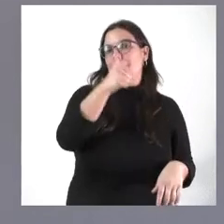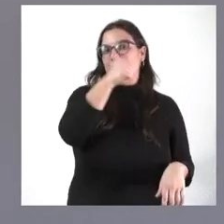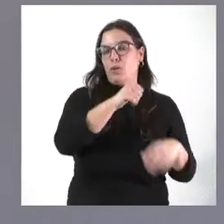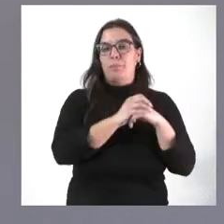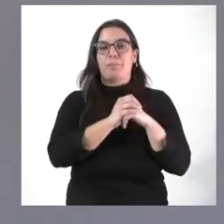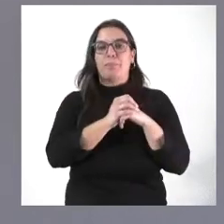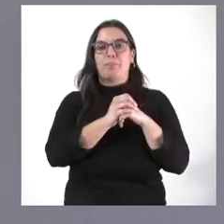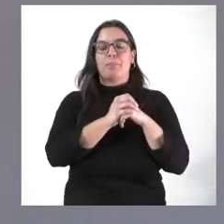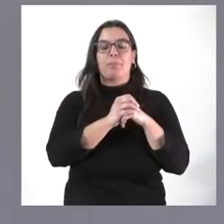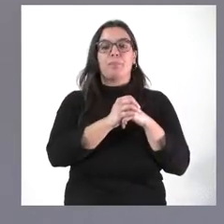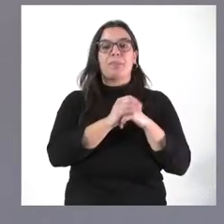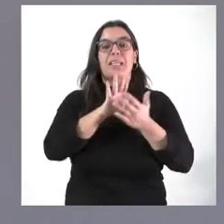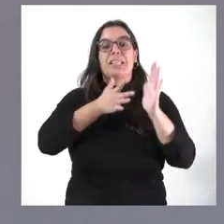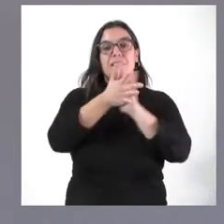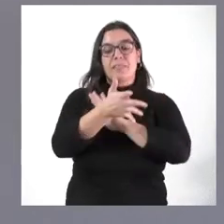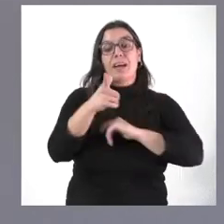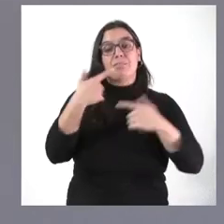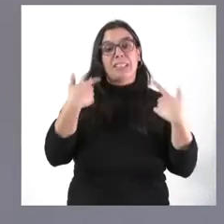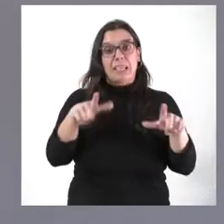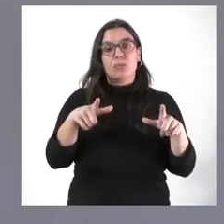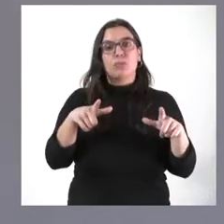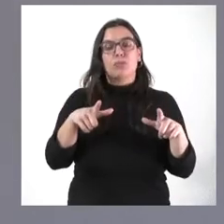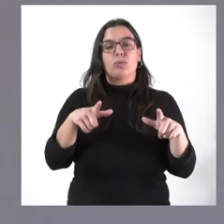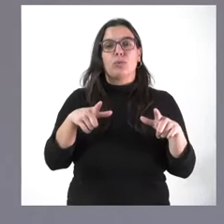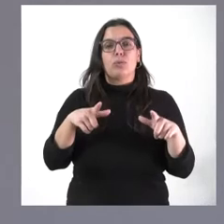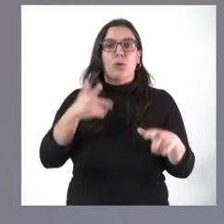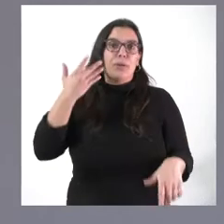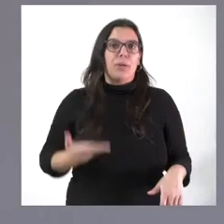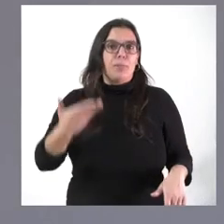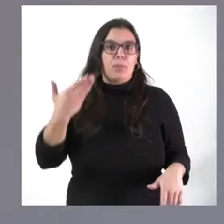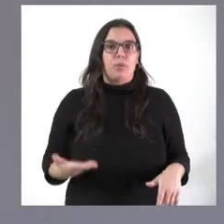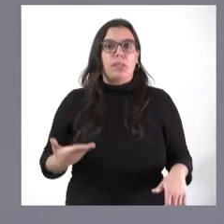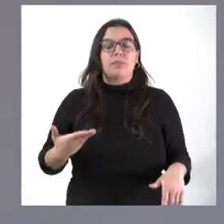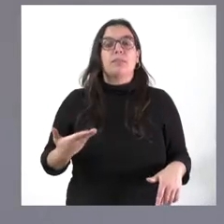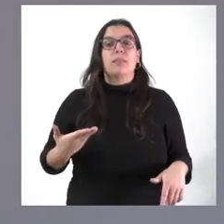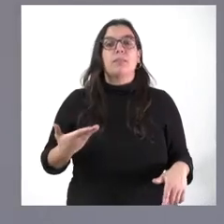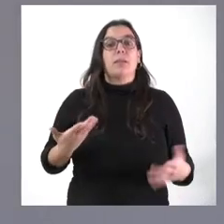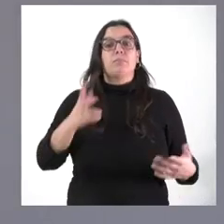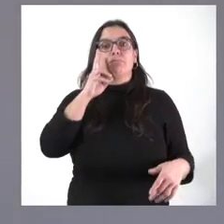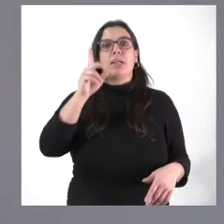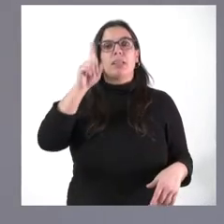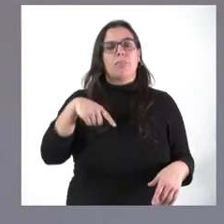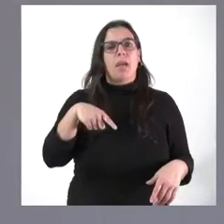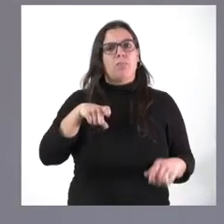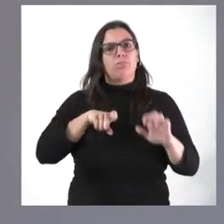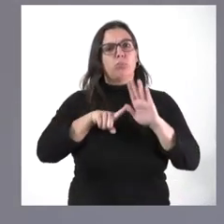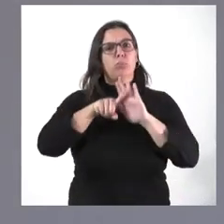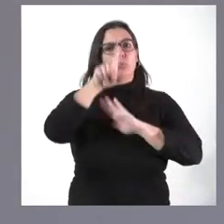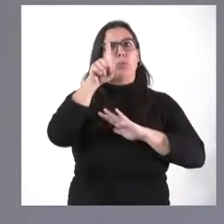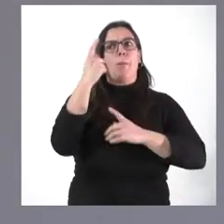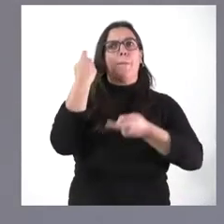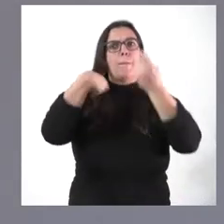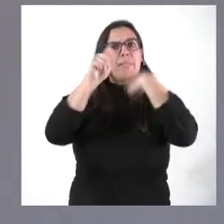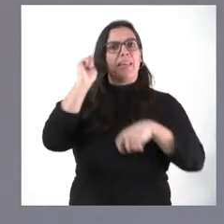estamos hablando de un sector de una elevada importancia y que ha visto incrementar de forma muy relevante el número de